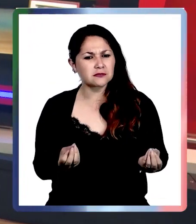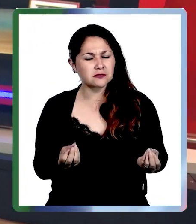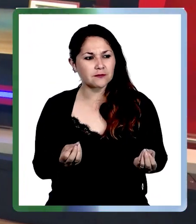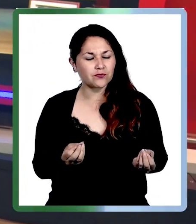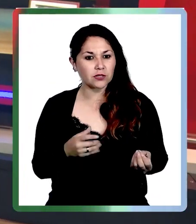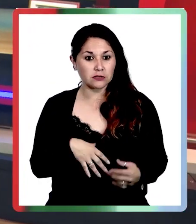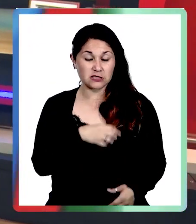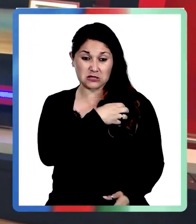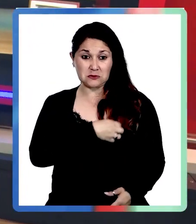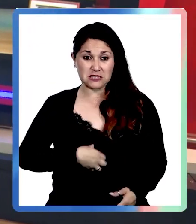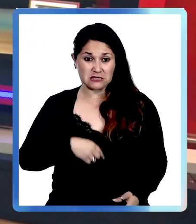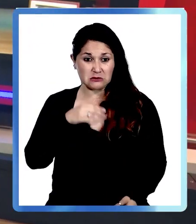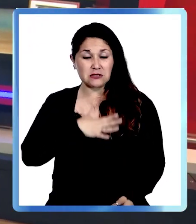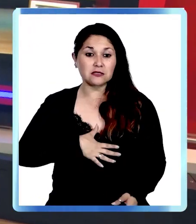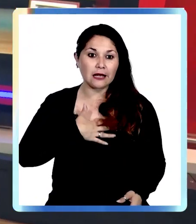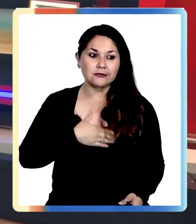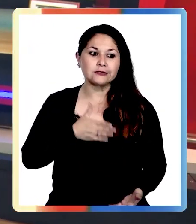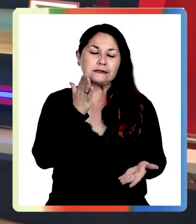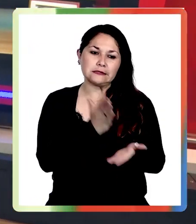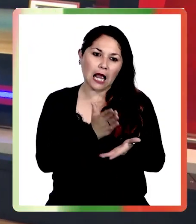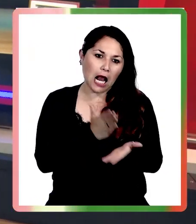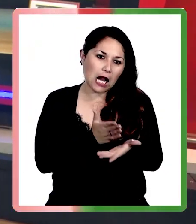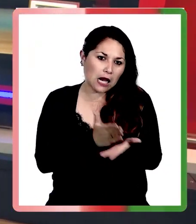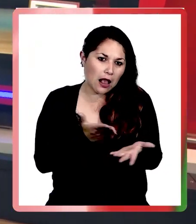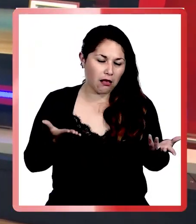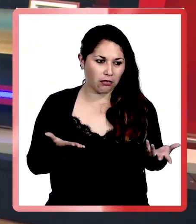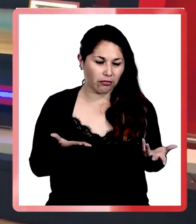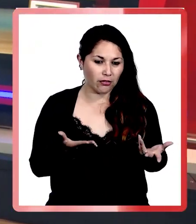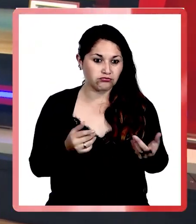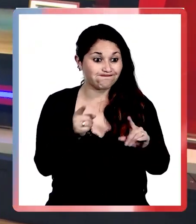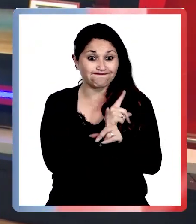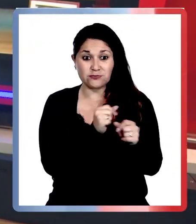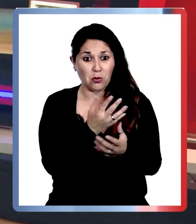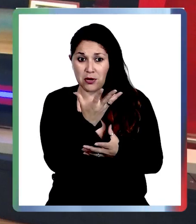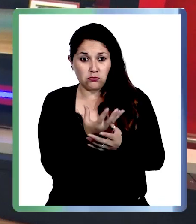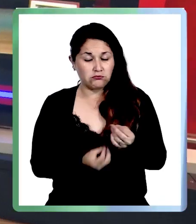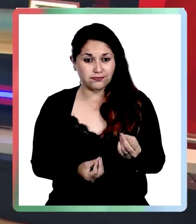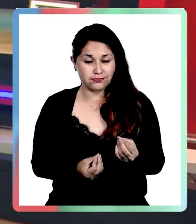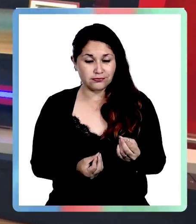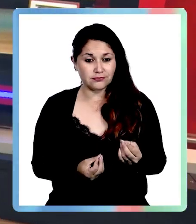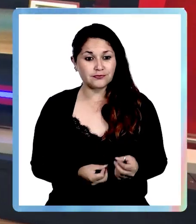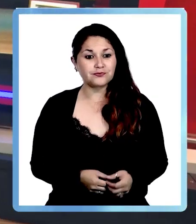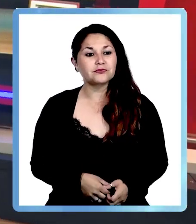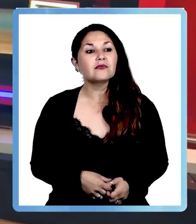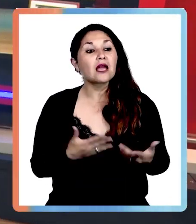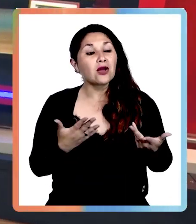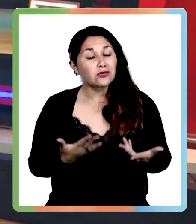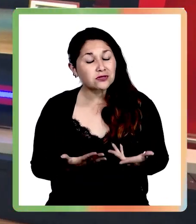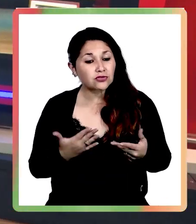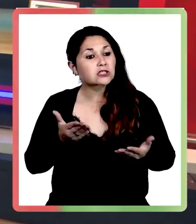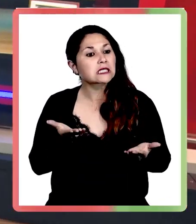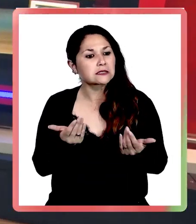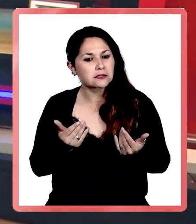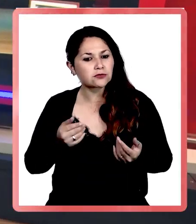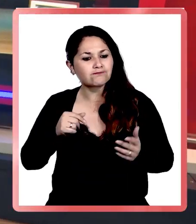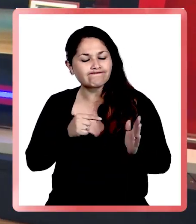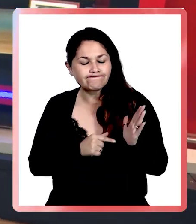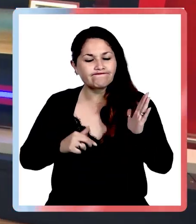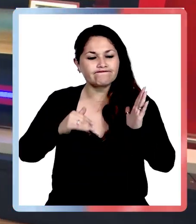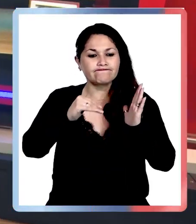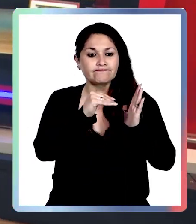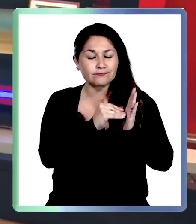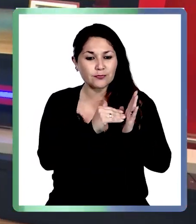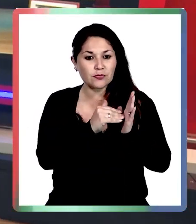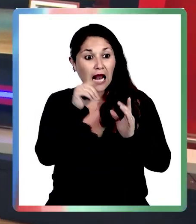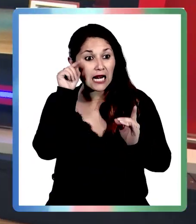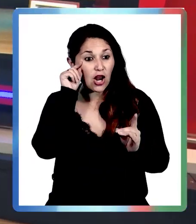se siente de alguna manera obligado, porque sabe que esto no puede colapsar ni puede irse a pique en buen chileno, y por lo tanto tiene que avanzar un paso hacia adelante